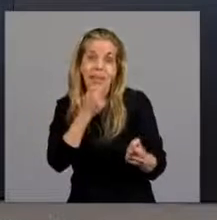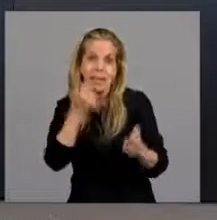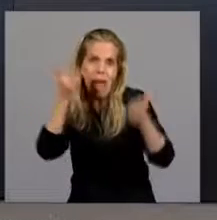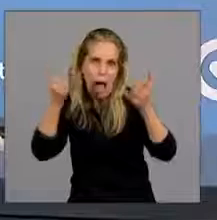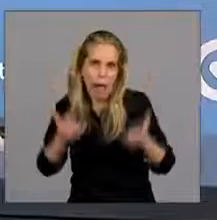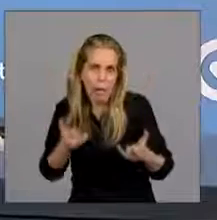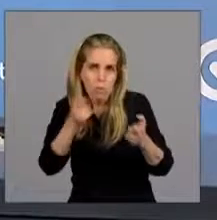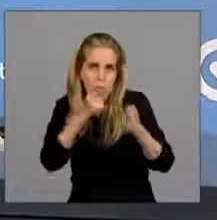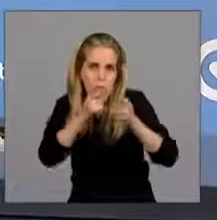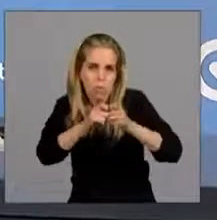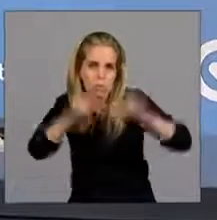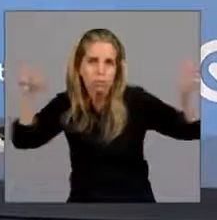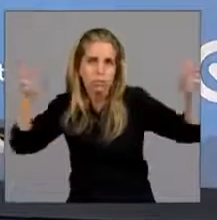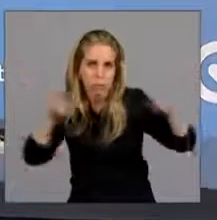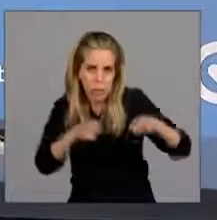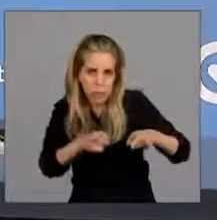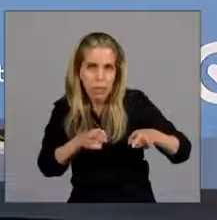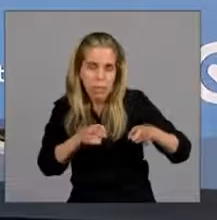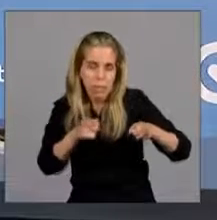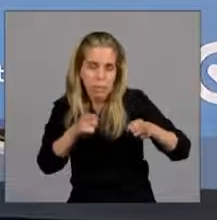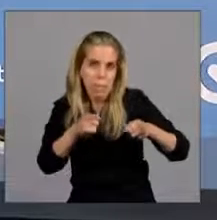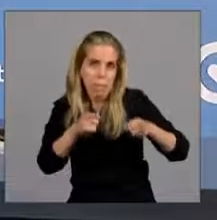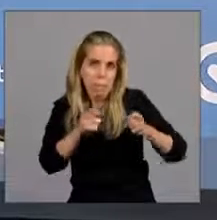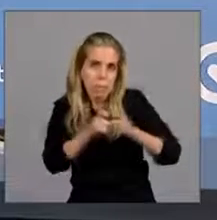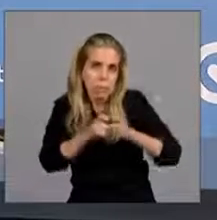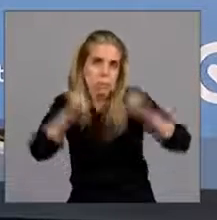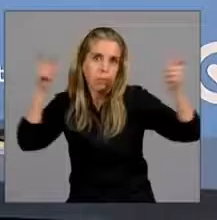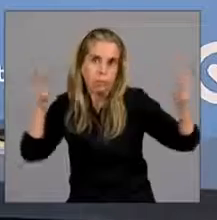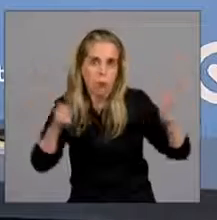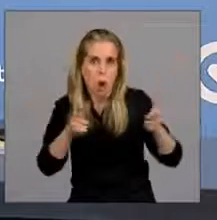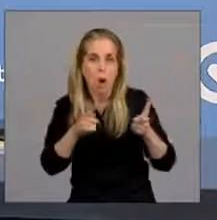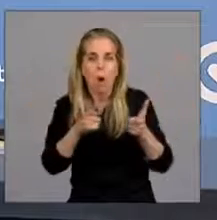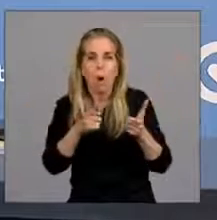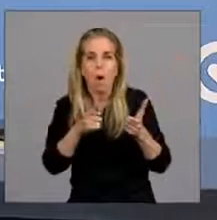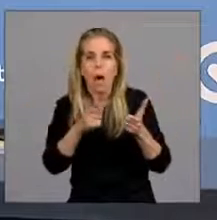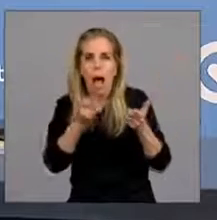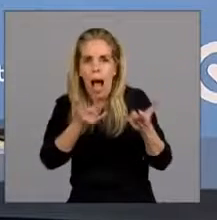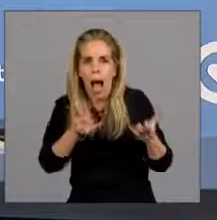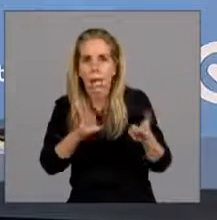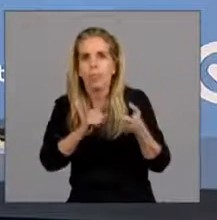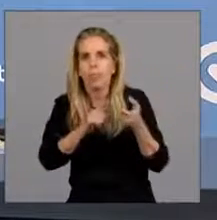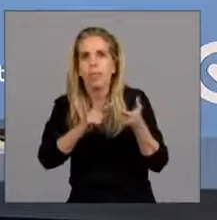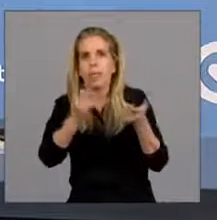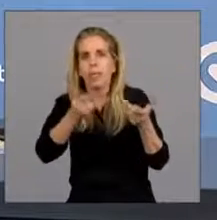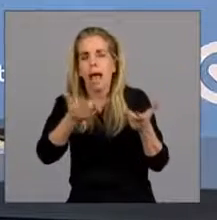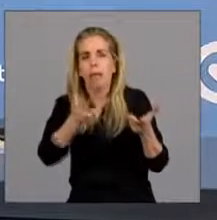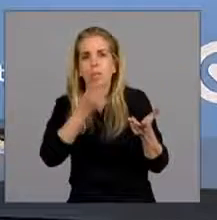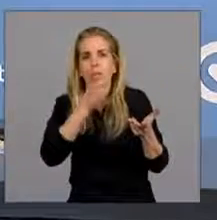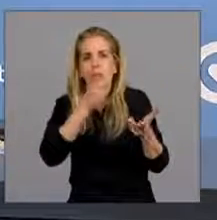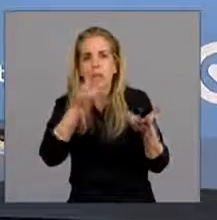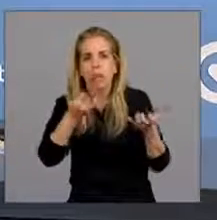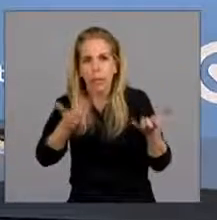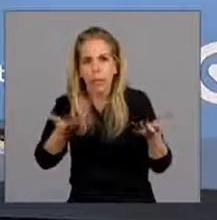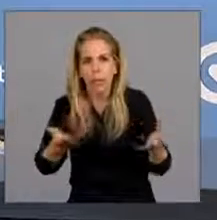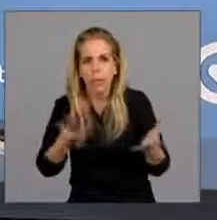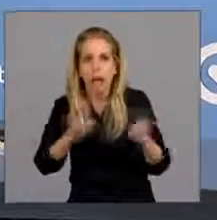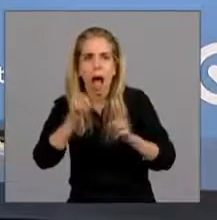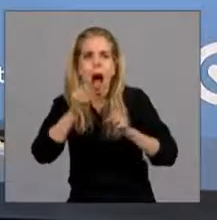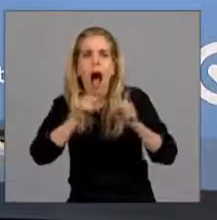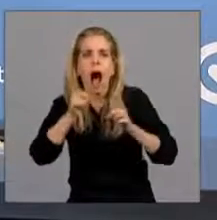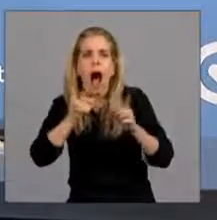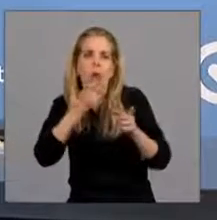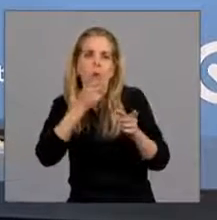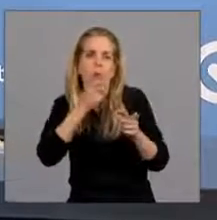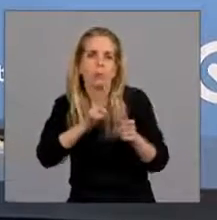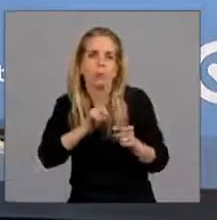aumento significativo de casos, que además en valores absolutos supone una cantidad relevante, si además tenés, en algún caso que al